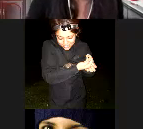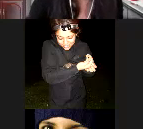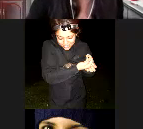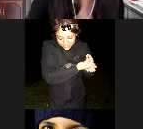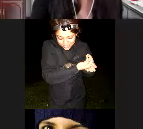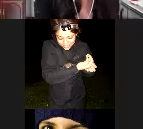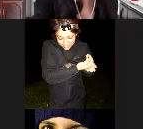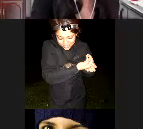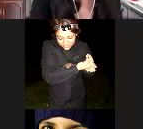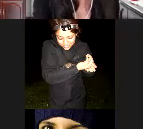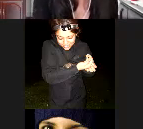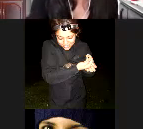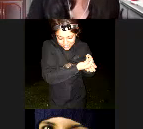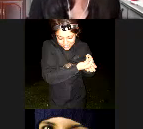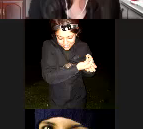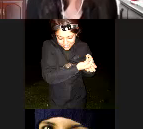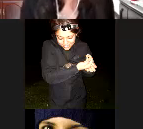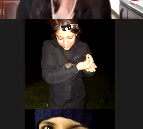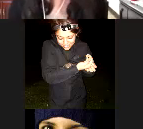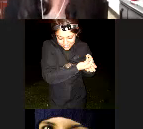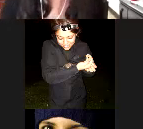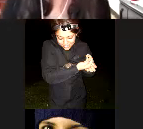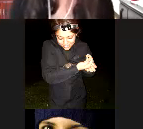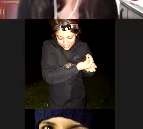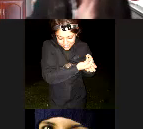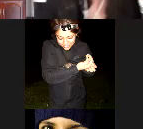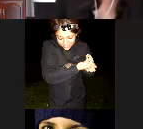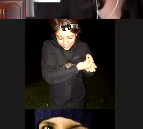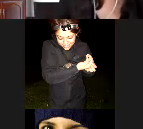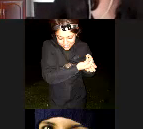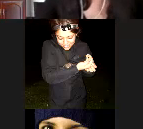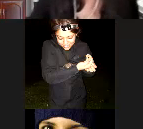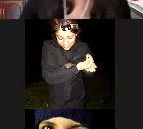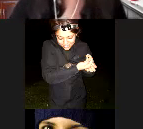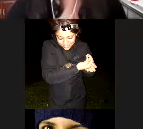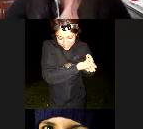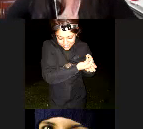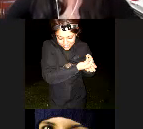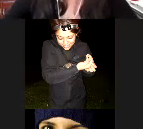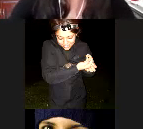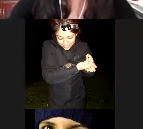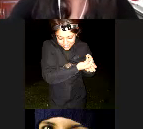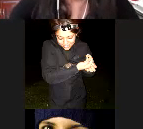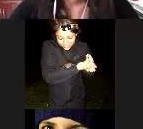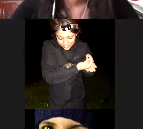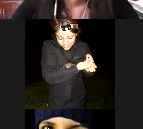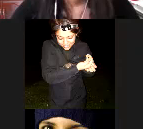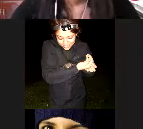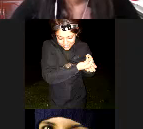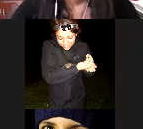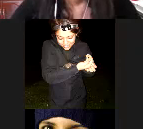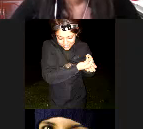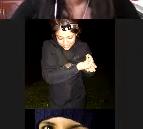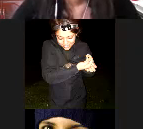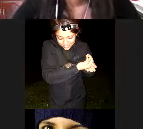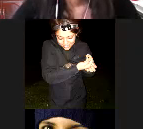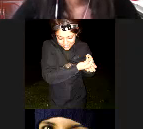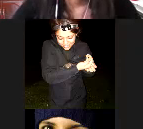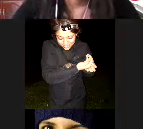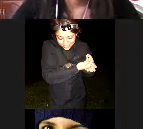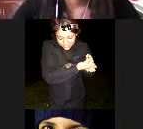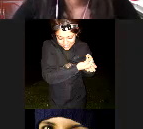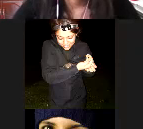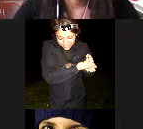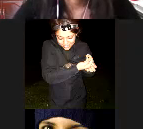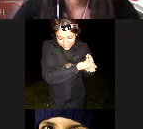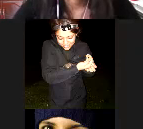nunca hubo una planificación con gestión integrada, ¿verdad? Entonces, la ciudad ya creció de una manera tan desordenada, con